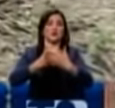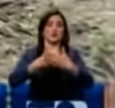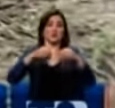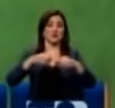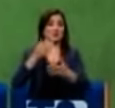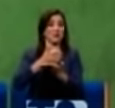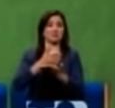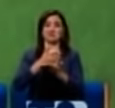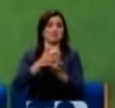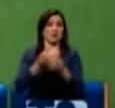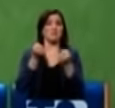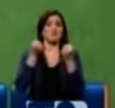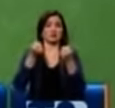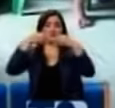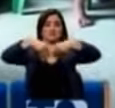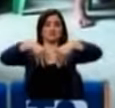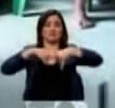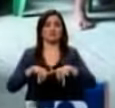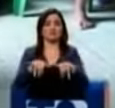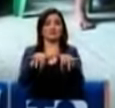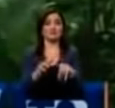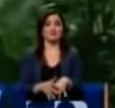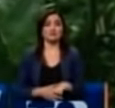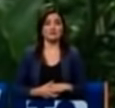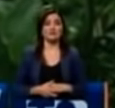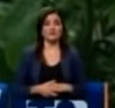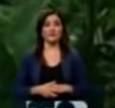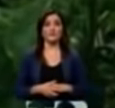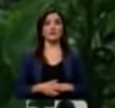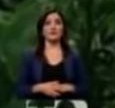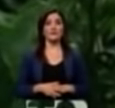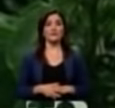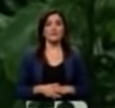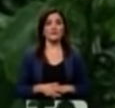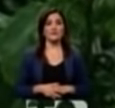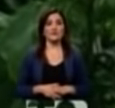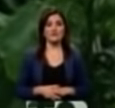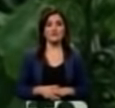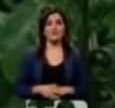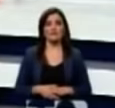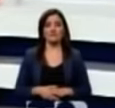cobra fuerza. Con imágenes de Marco Villamar, desde Manabí, Luisa María Heredia, 24 horas.